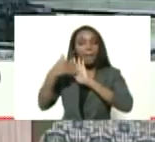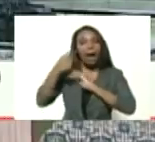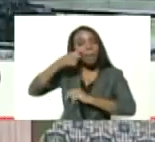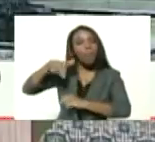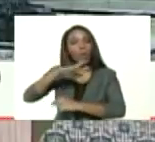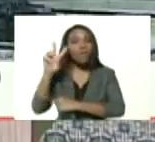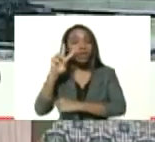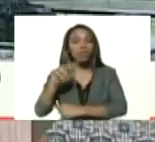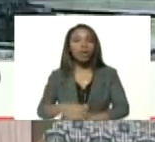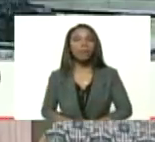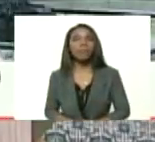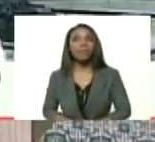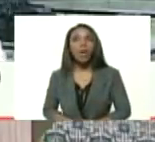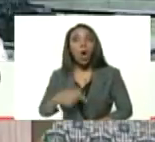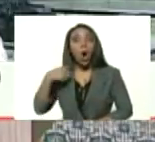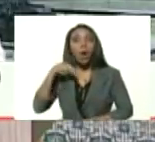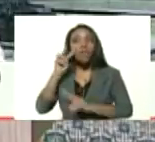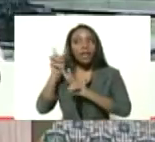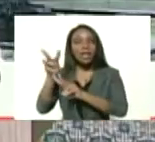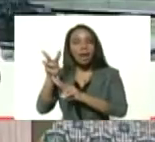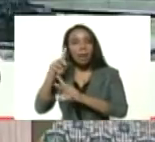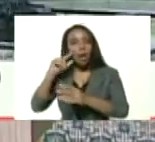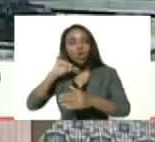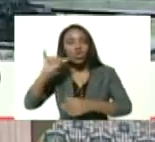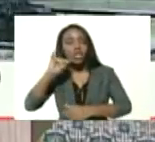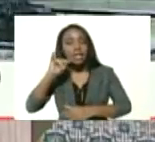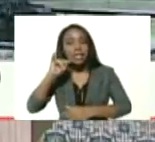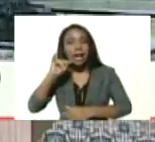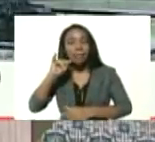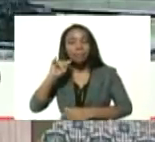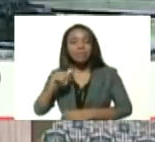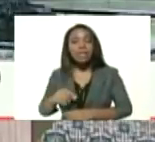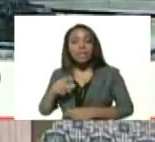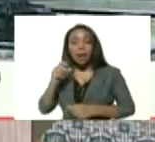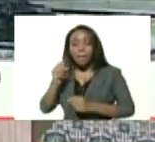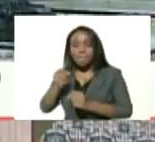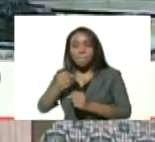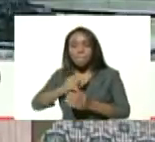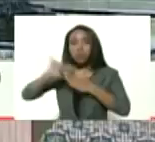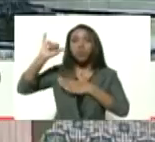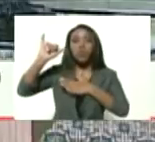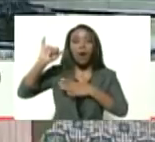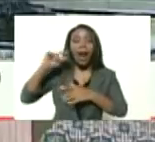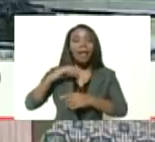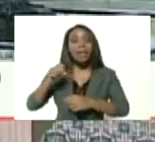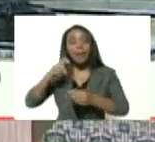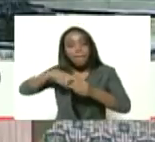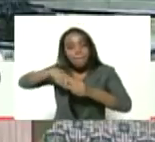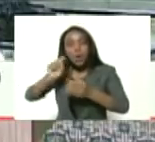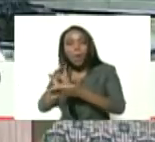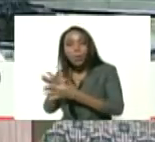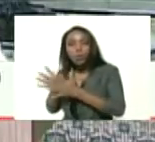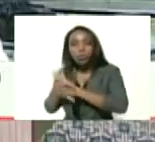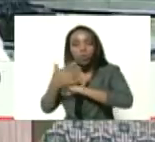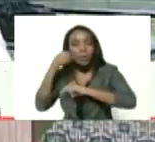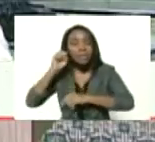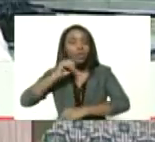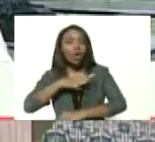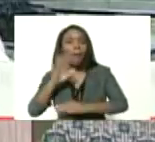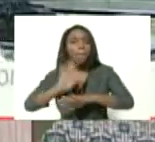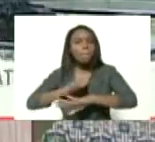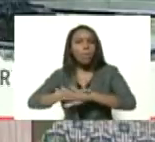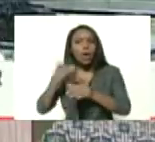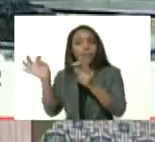pueblo venezolano. Hoy veíamos en las noticias, se dispara el desempleo en los Estados Unidos a niveles históricos, porque